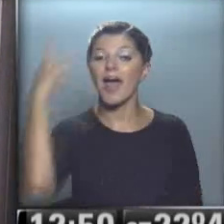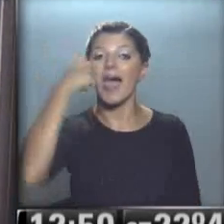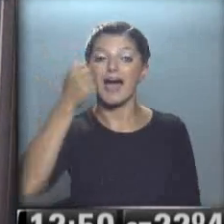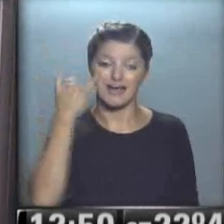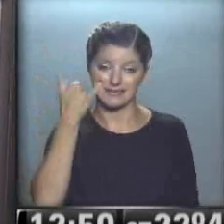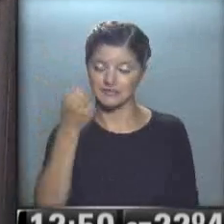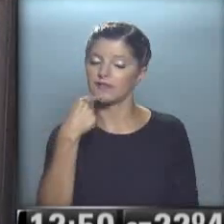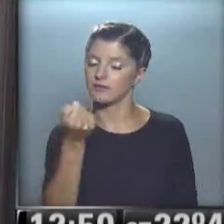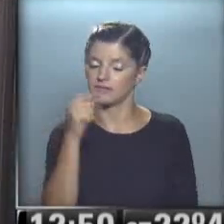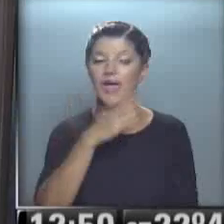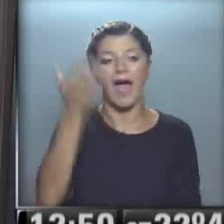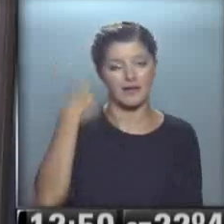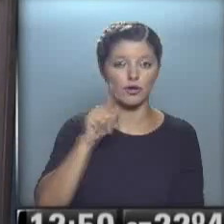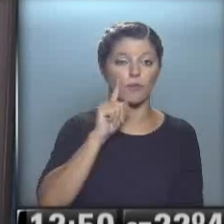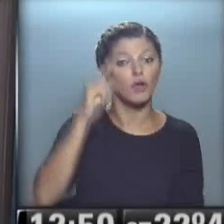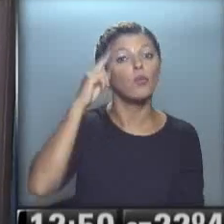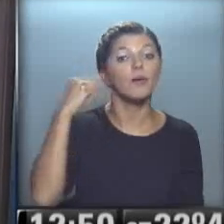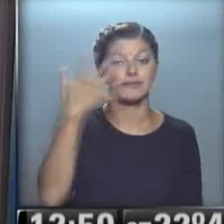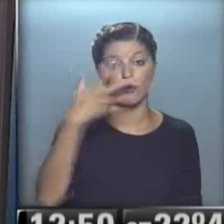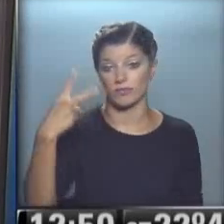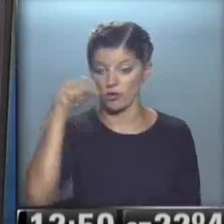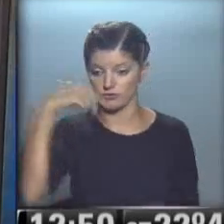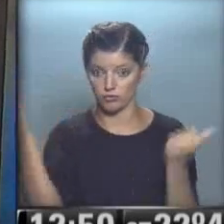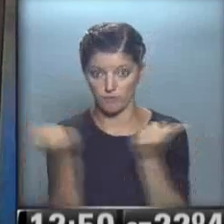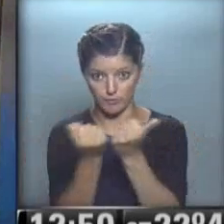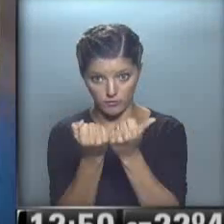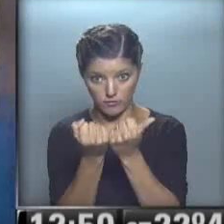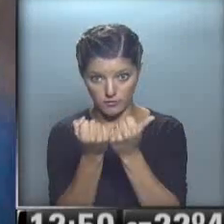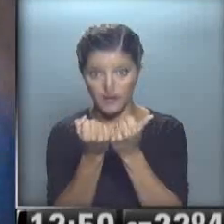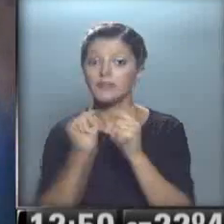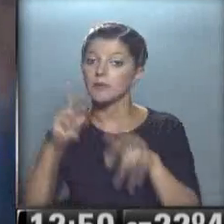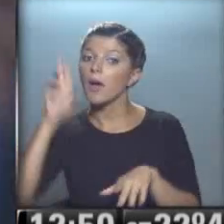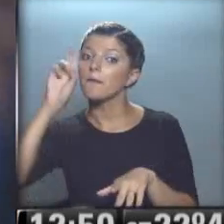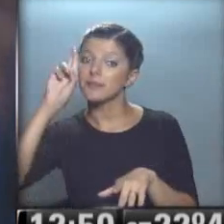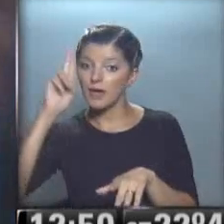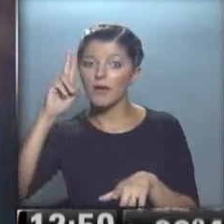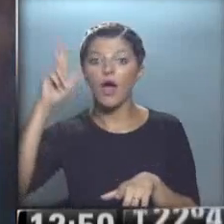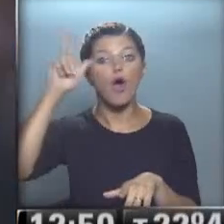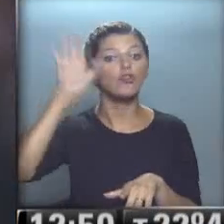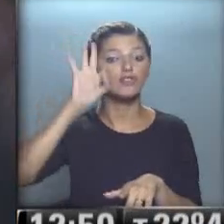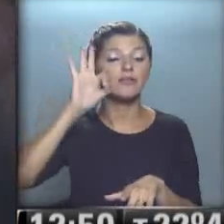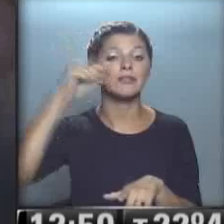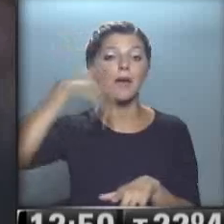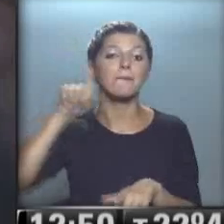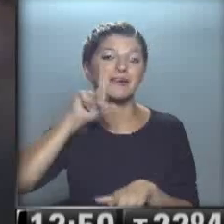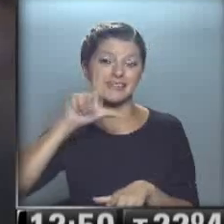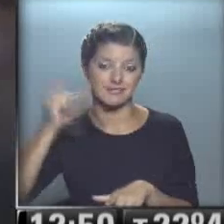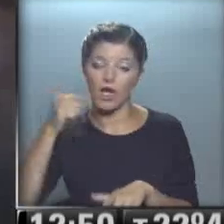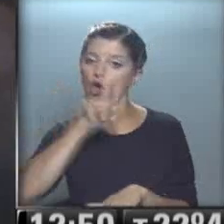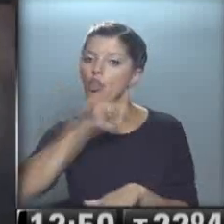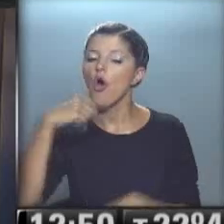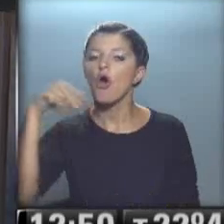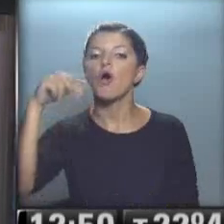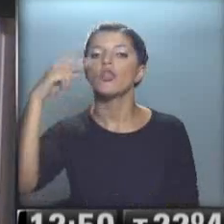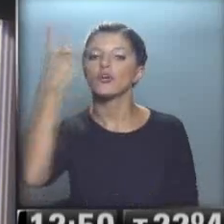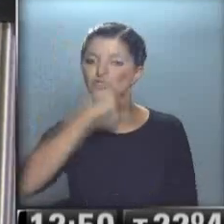dice Bueno cuando 19 52 se firmó este acuerdo se eh se respetaban las 80 millas no las 200 millas